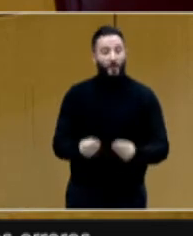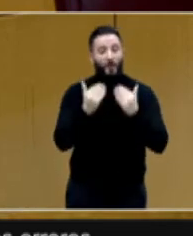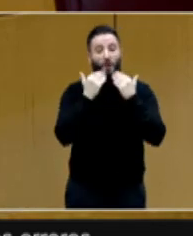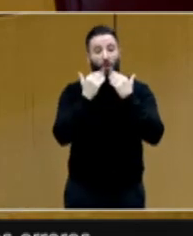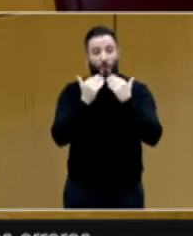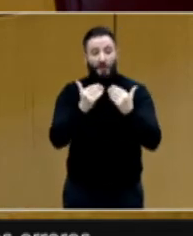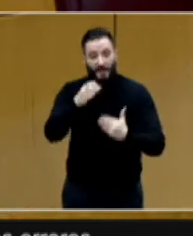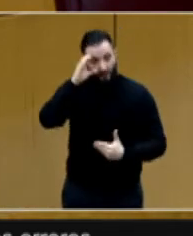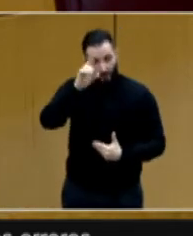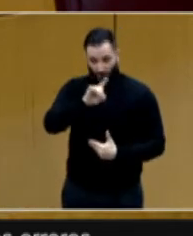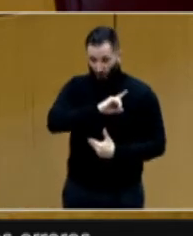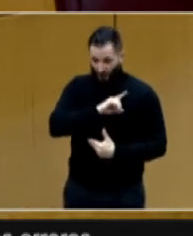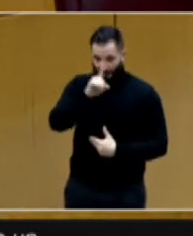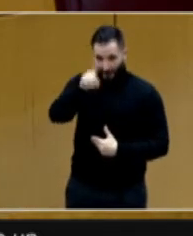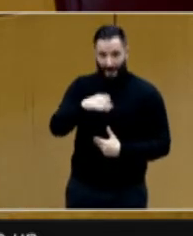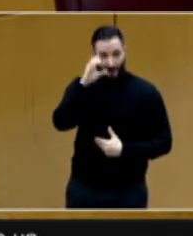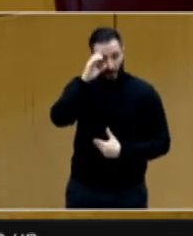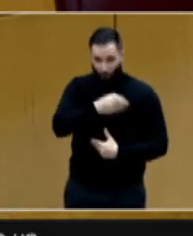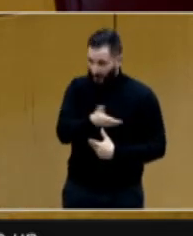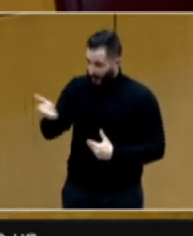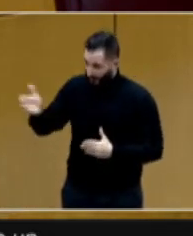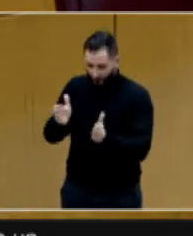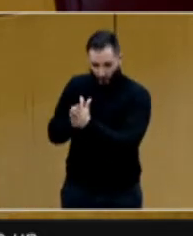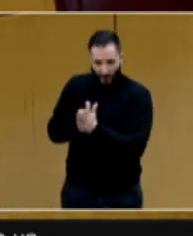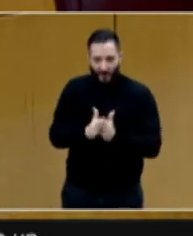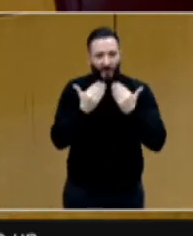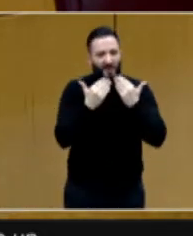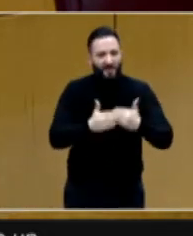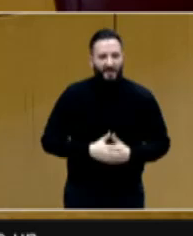por escucharles y muchas gracias por escucharnos